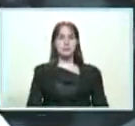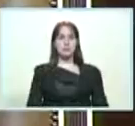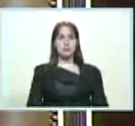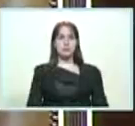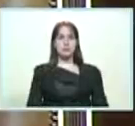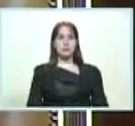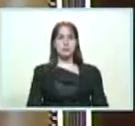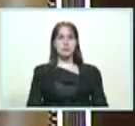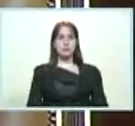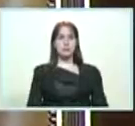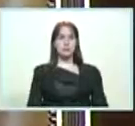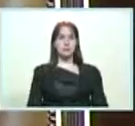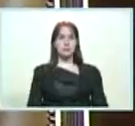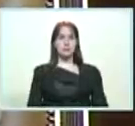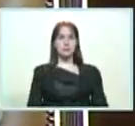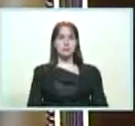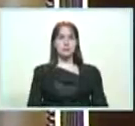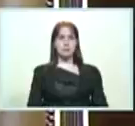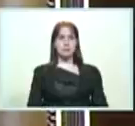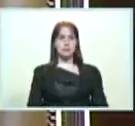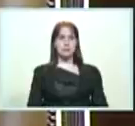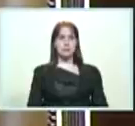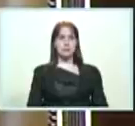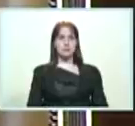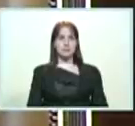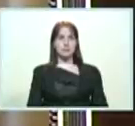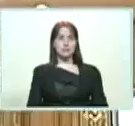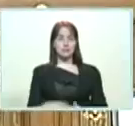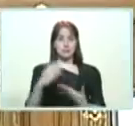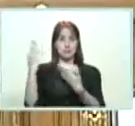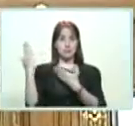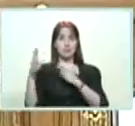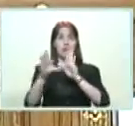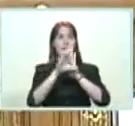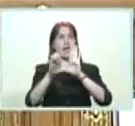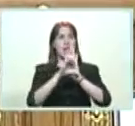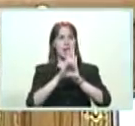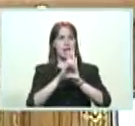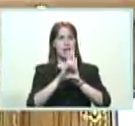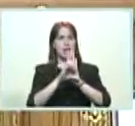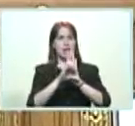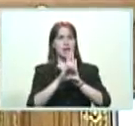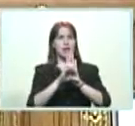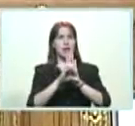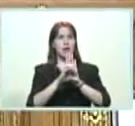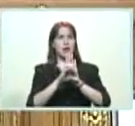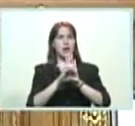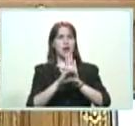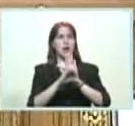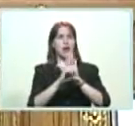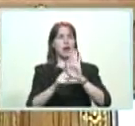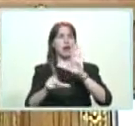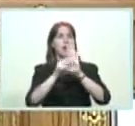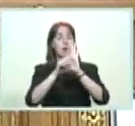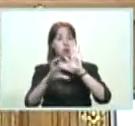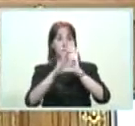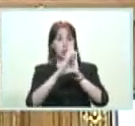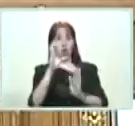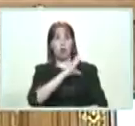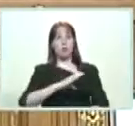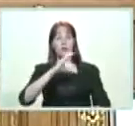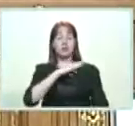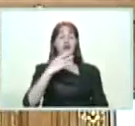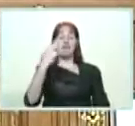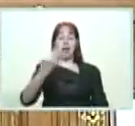Gómez, Rodríguez Gómez. Aquí están, miren, las leyes. Ley constitucional de la Comisión de la Verdad,